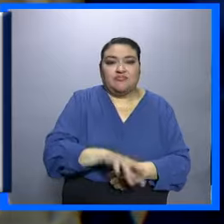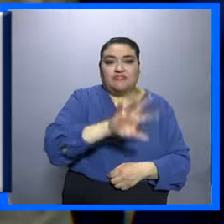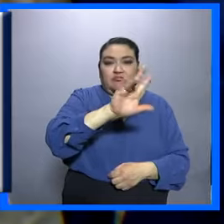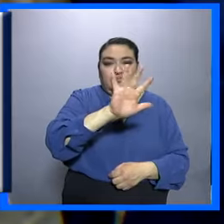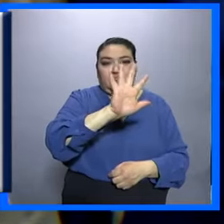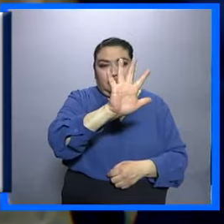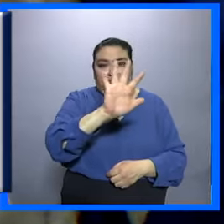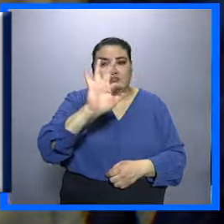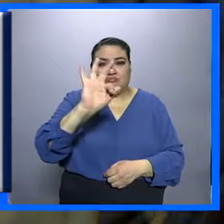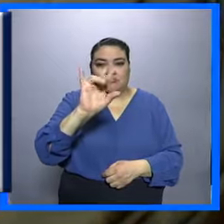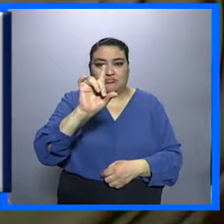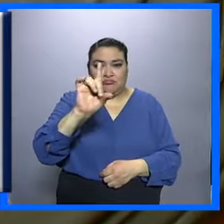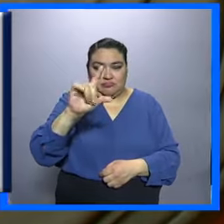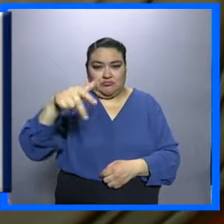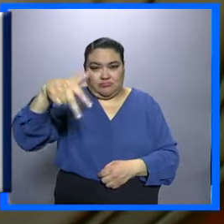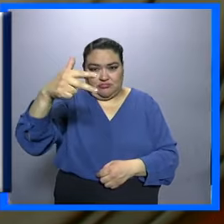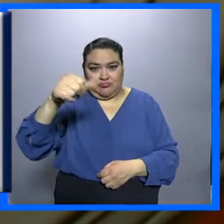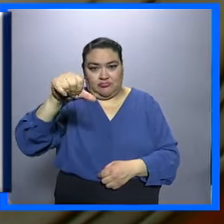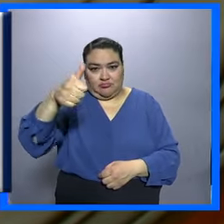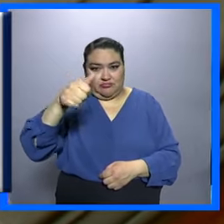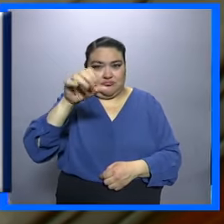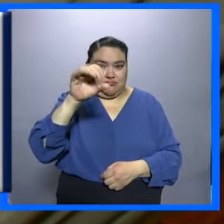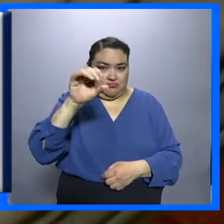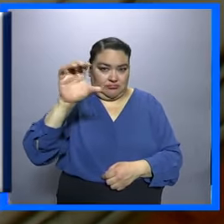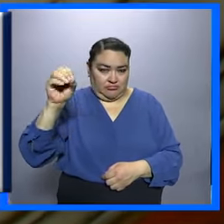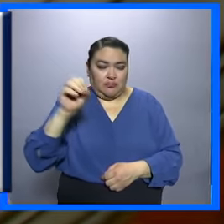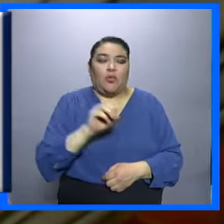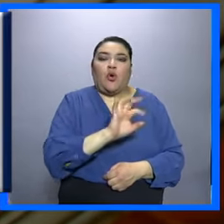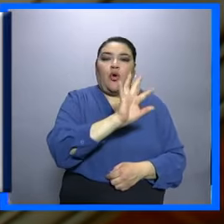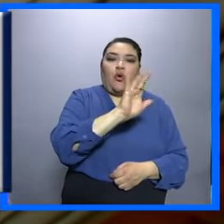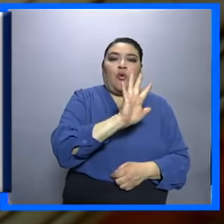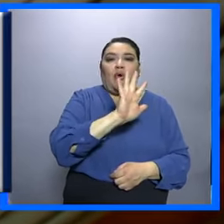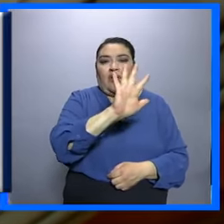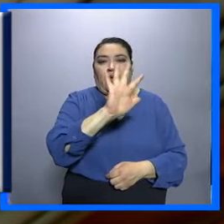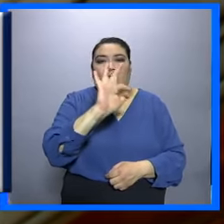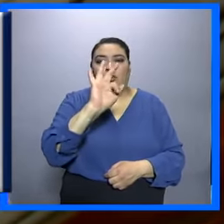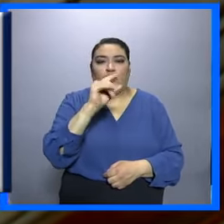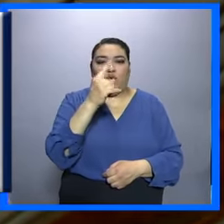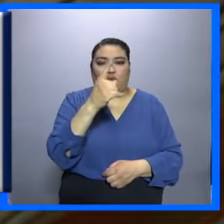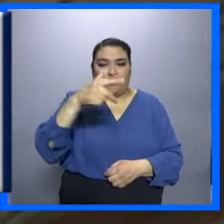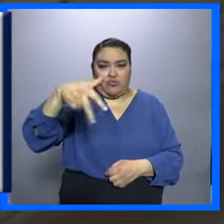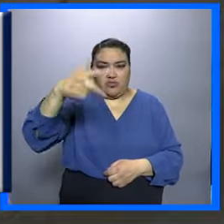55 41 13 1100 o 55 41 13 1000,